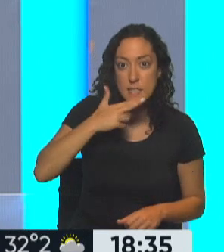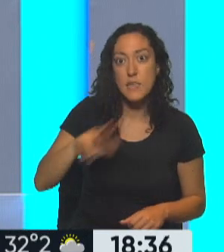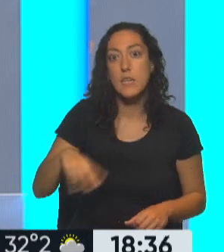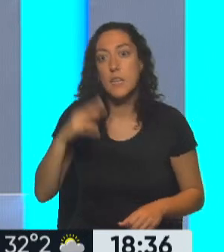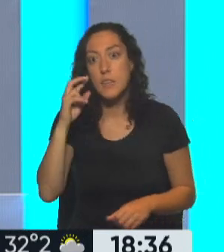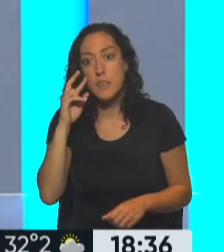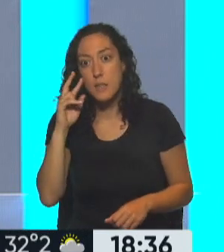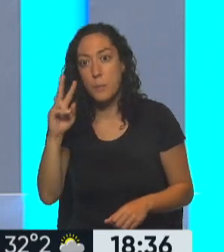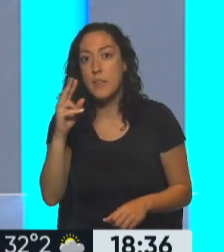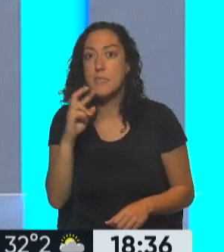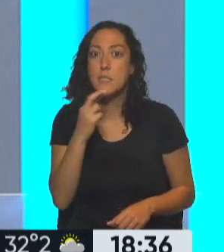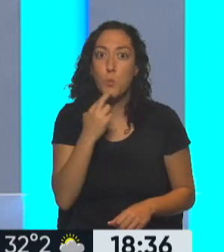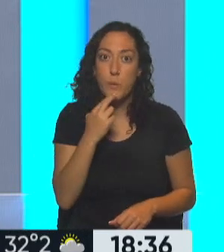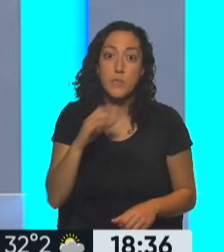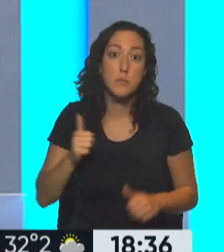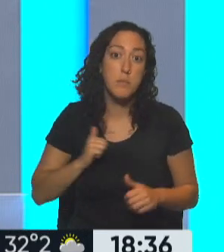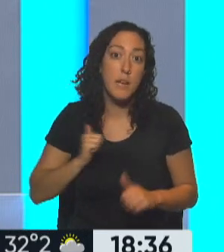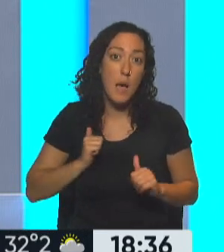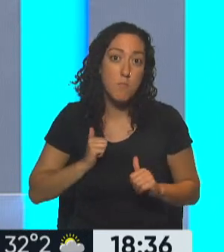2019 o 20, y estamos esperando que la Corte deje